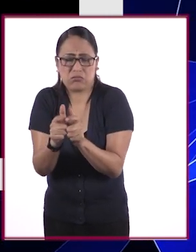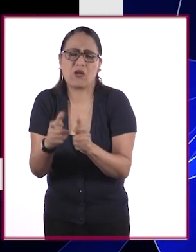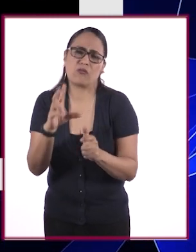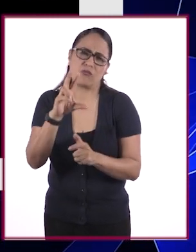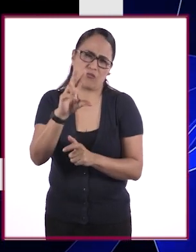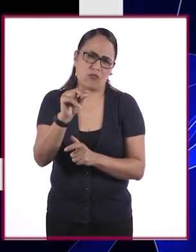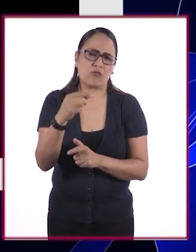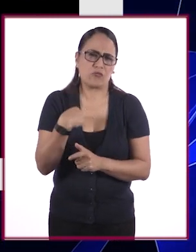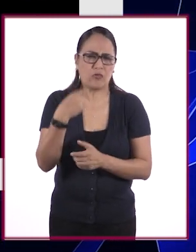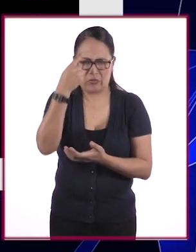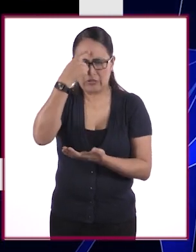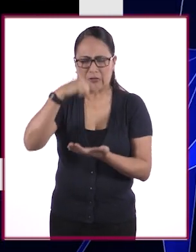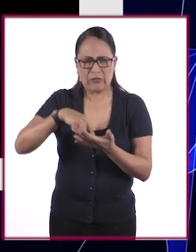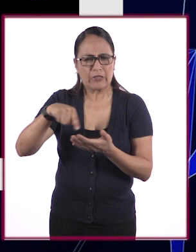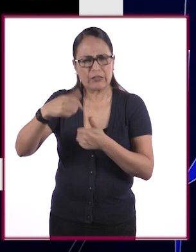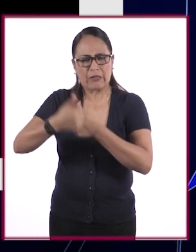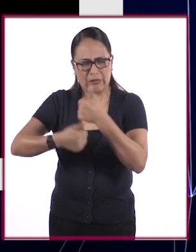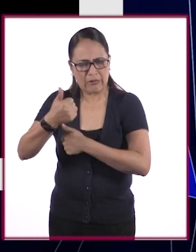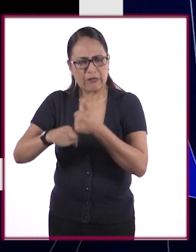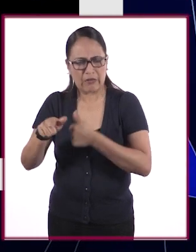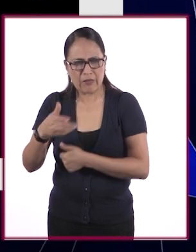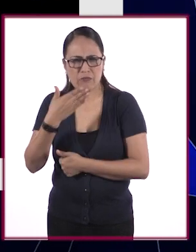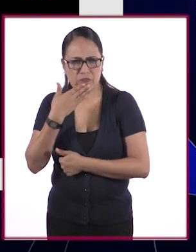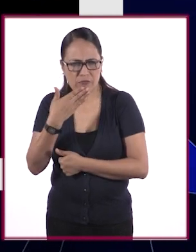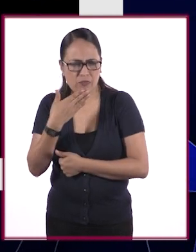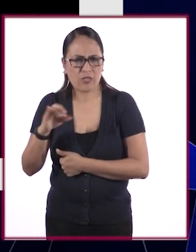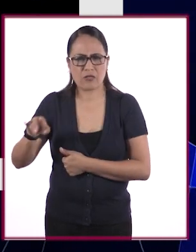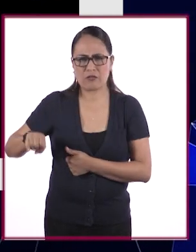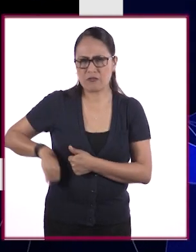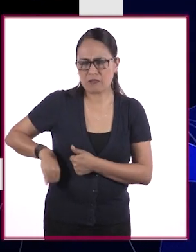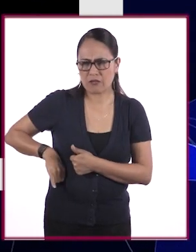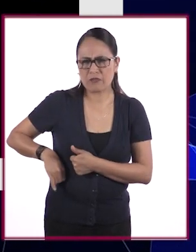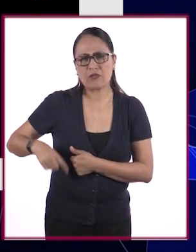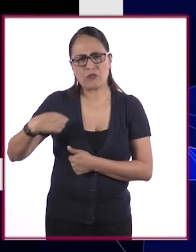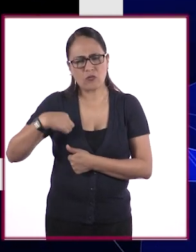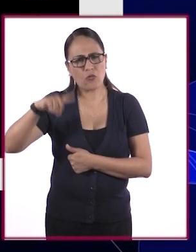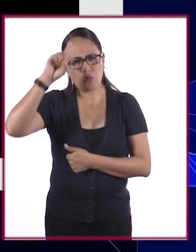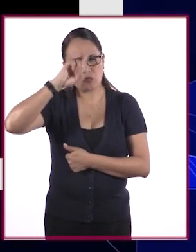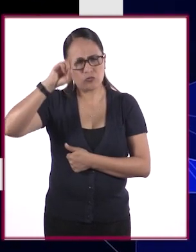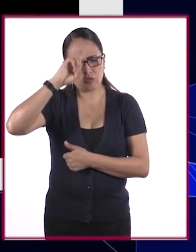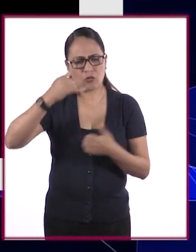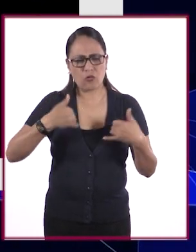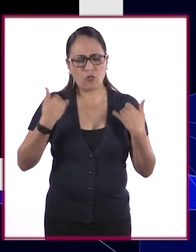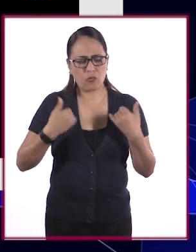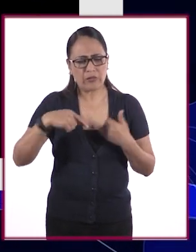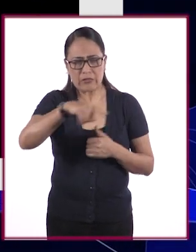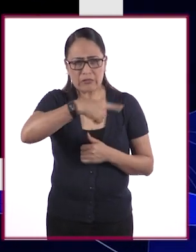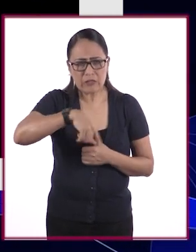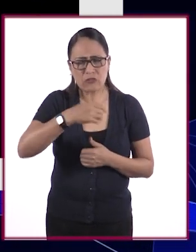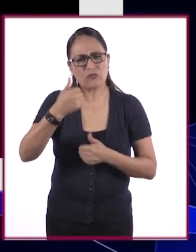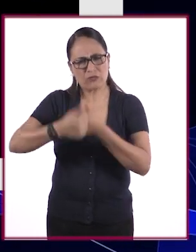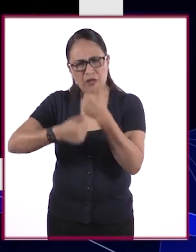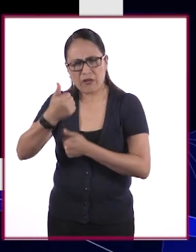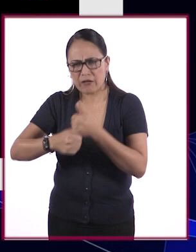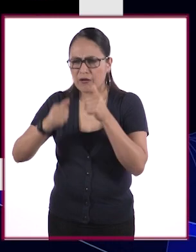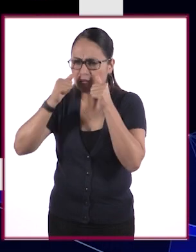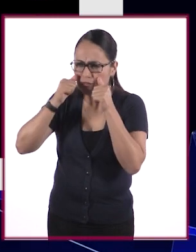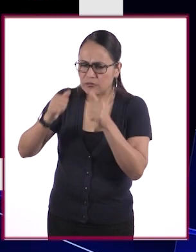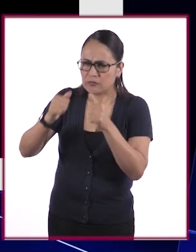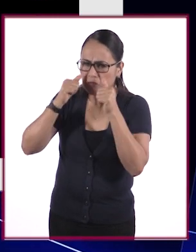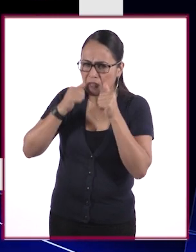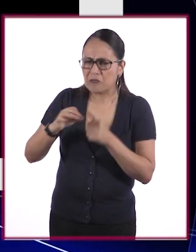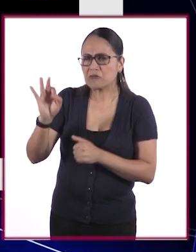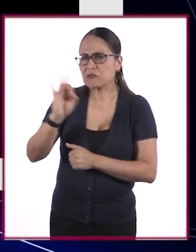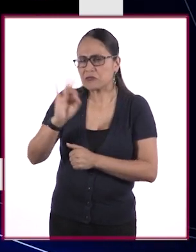es una carrera muy interesante, muy bonita. Entonces yo le recomendaría a los jóvenes que se interesen por estas carreras y que las